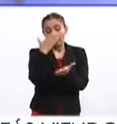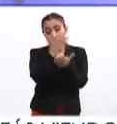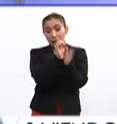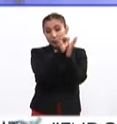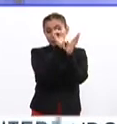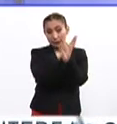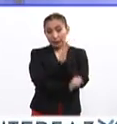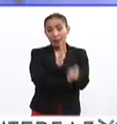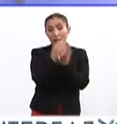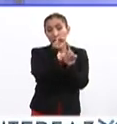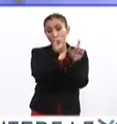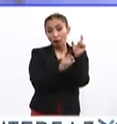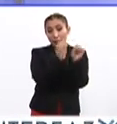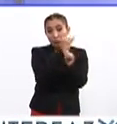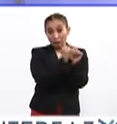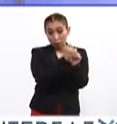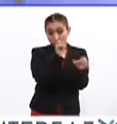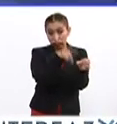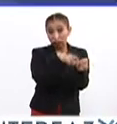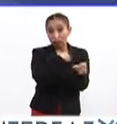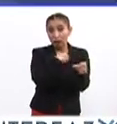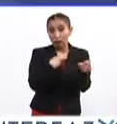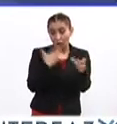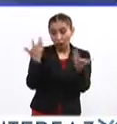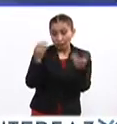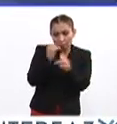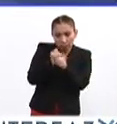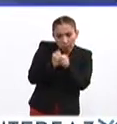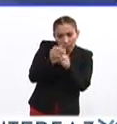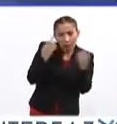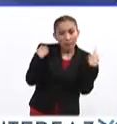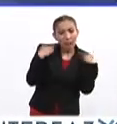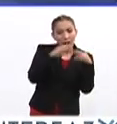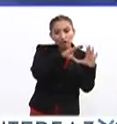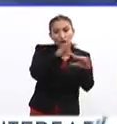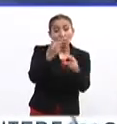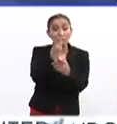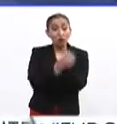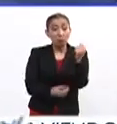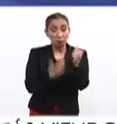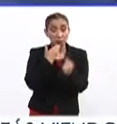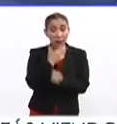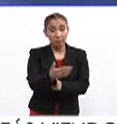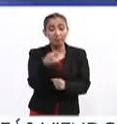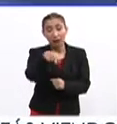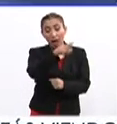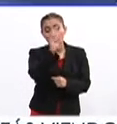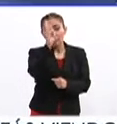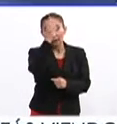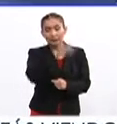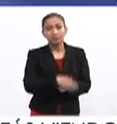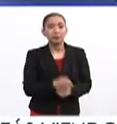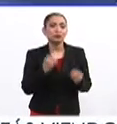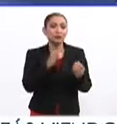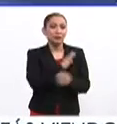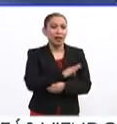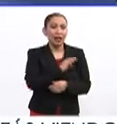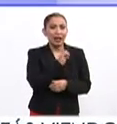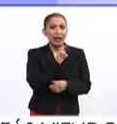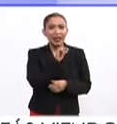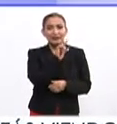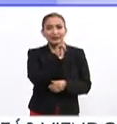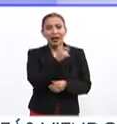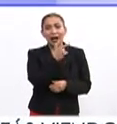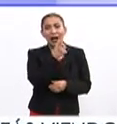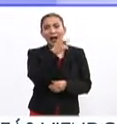del Sistema Nacional de Investigadores, realizan investigación y docencia a la par, y eso es muy bueno para las universidades. Pues muchas felicidades a